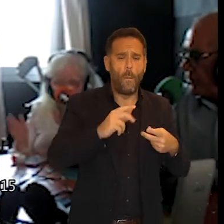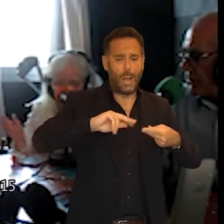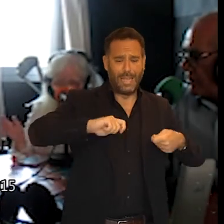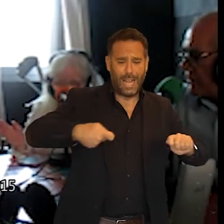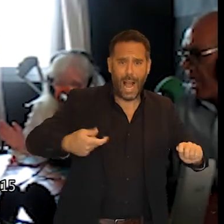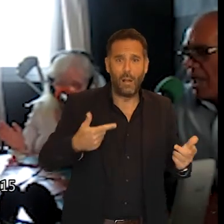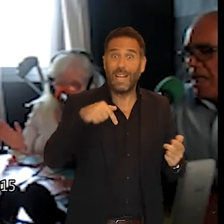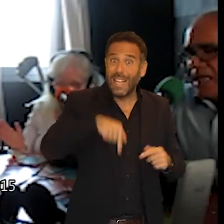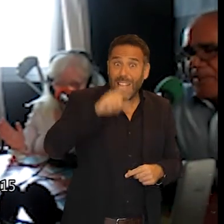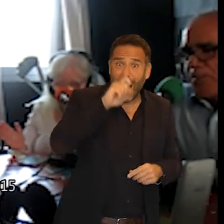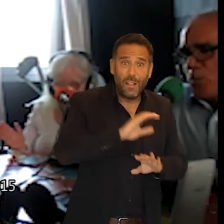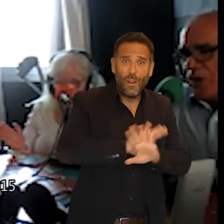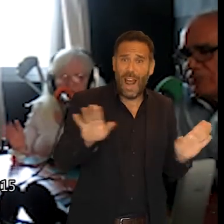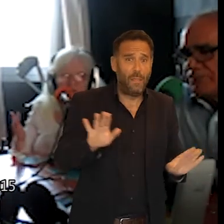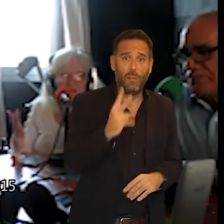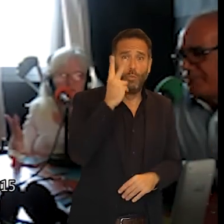año, no tengo